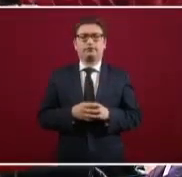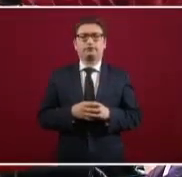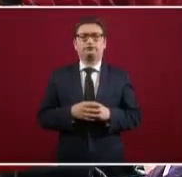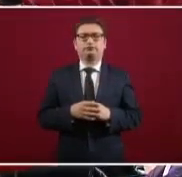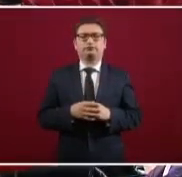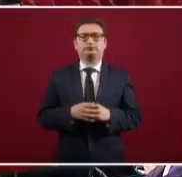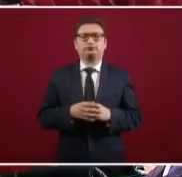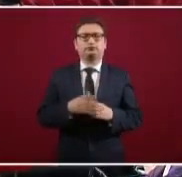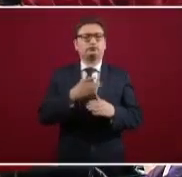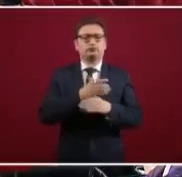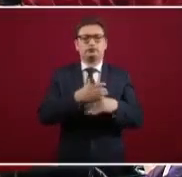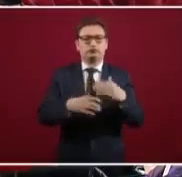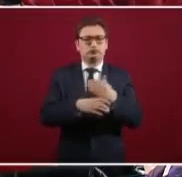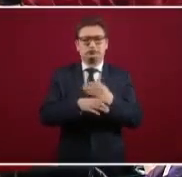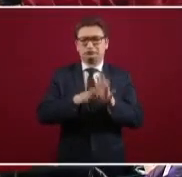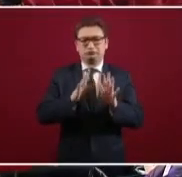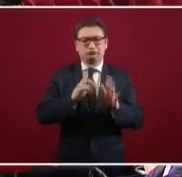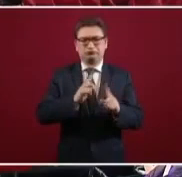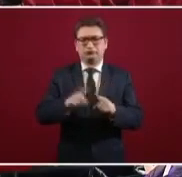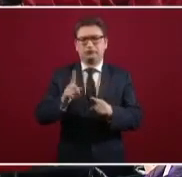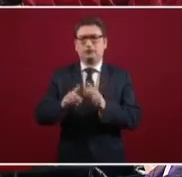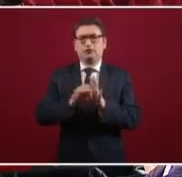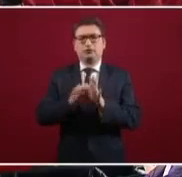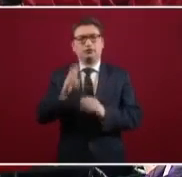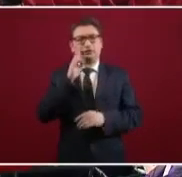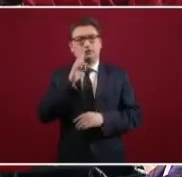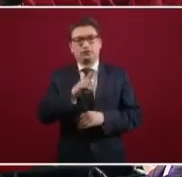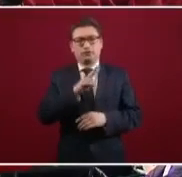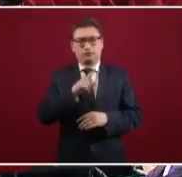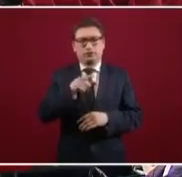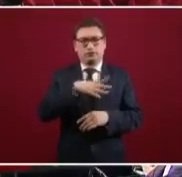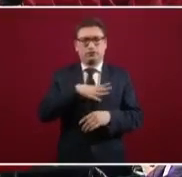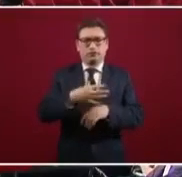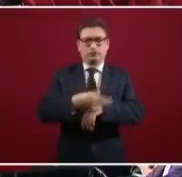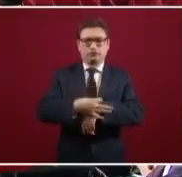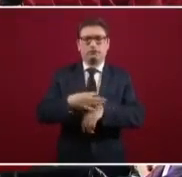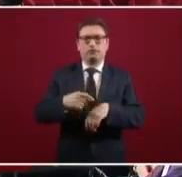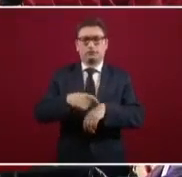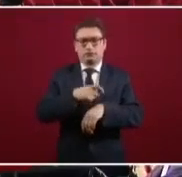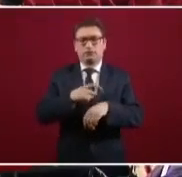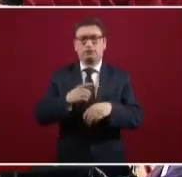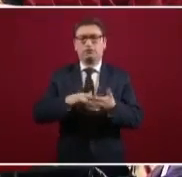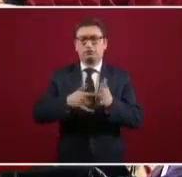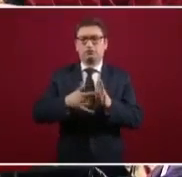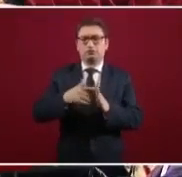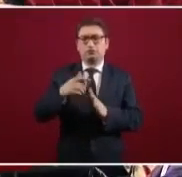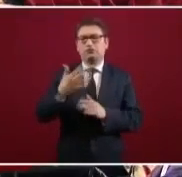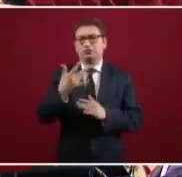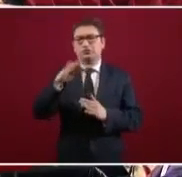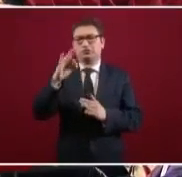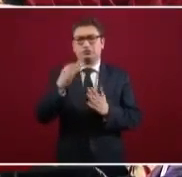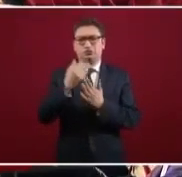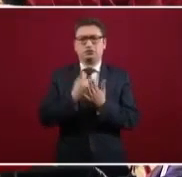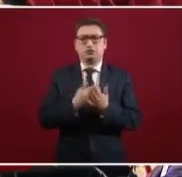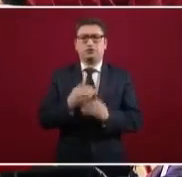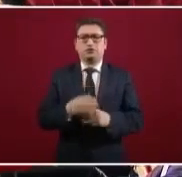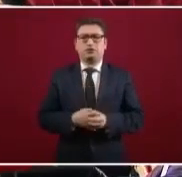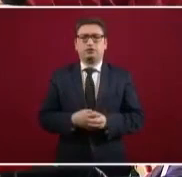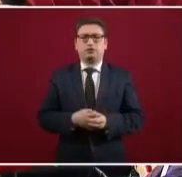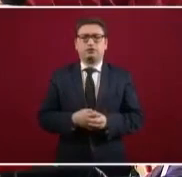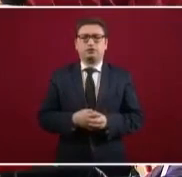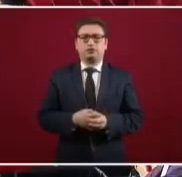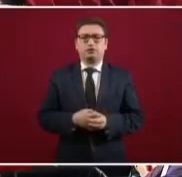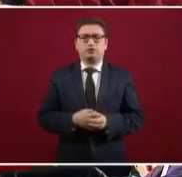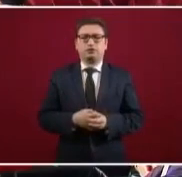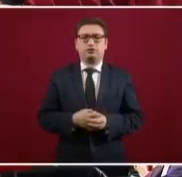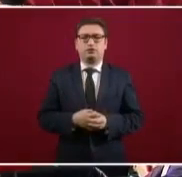diversa índole como minimalista parte de los relojes que les comento con un descuento del 50 por ciento y anteriormente